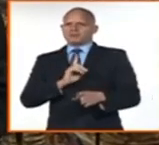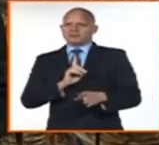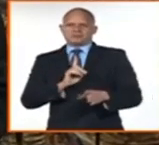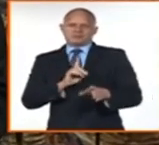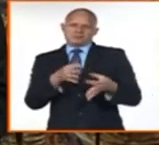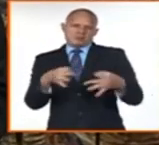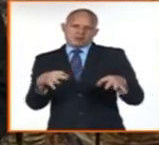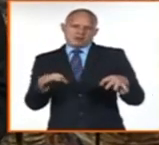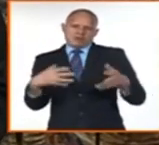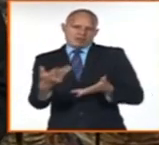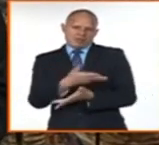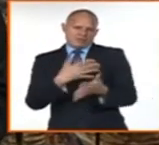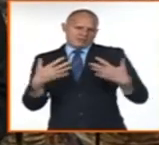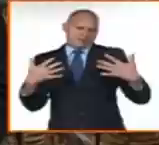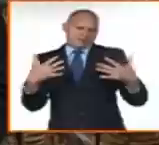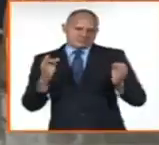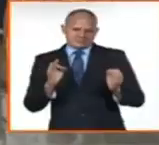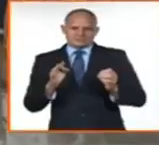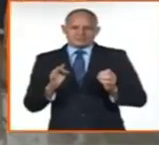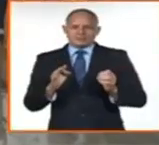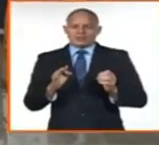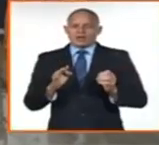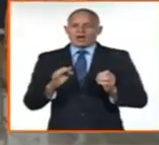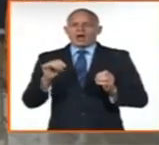lo más sincero posible. Y tiene que ver